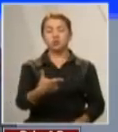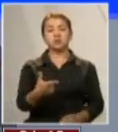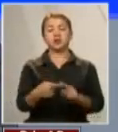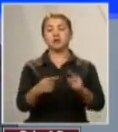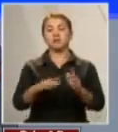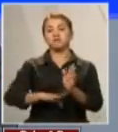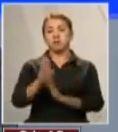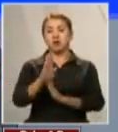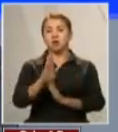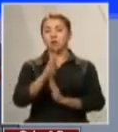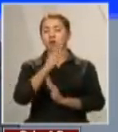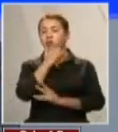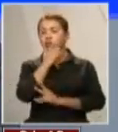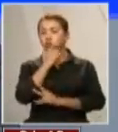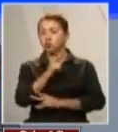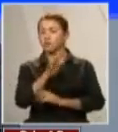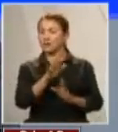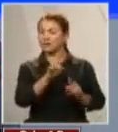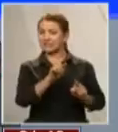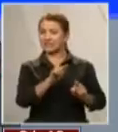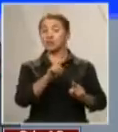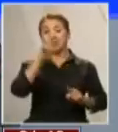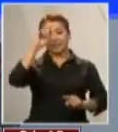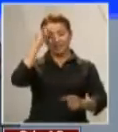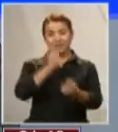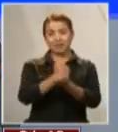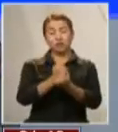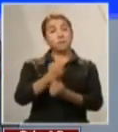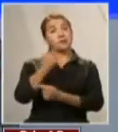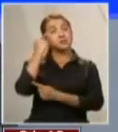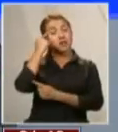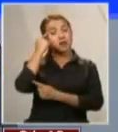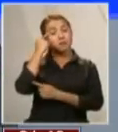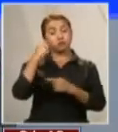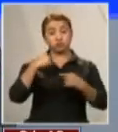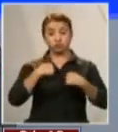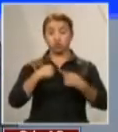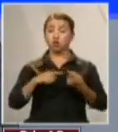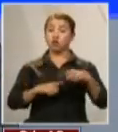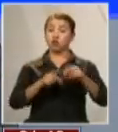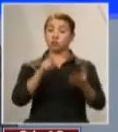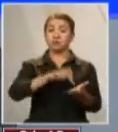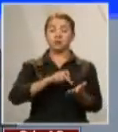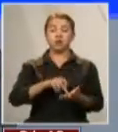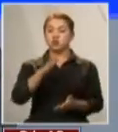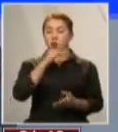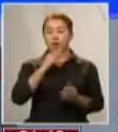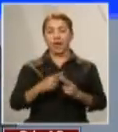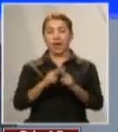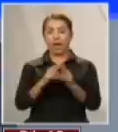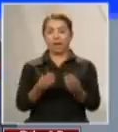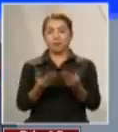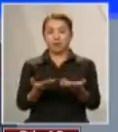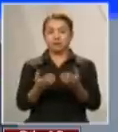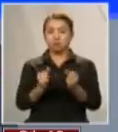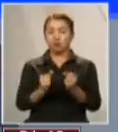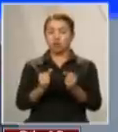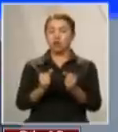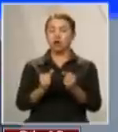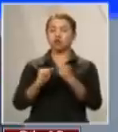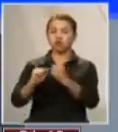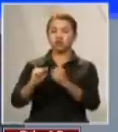con cuestionamientos graves. Hoy día los carabineros, nosotros pensamos, yo y pobres parlamentarios, que no tienen herramientas para poder prevenir el